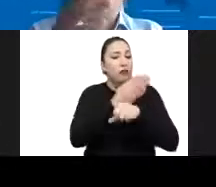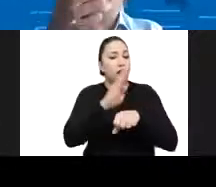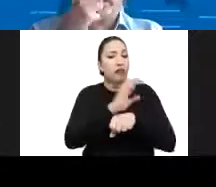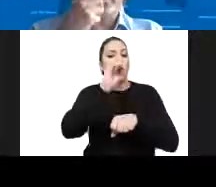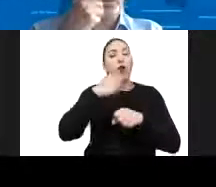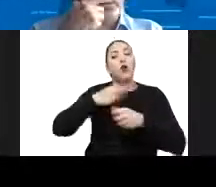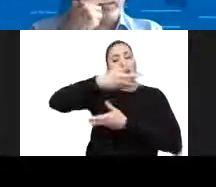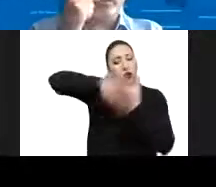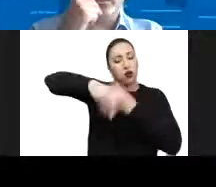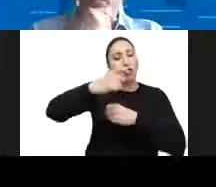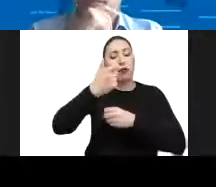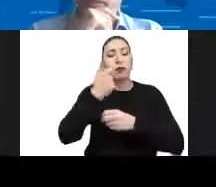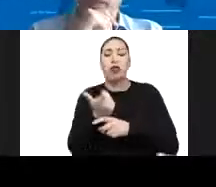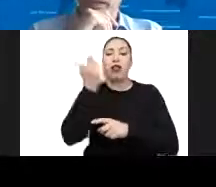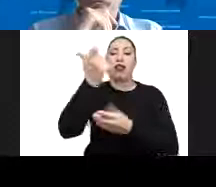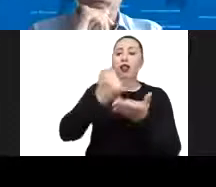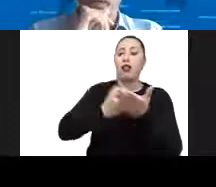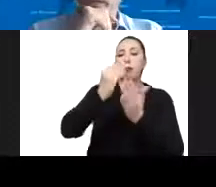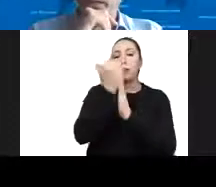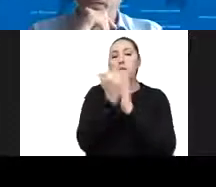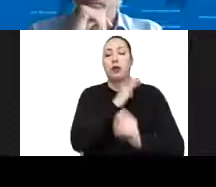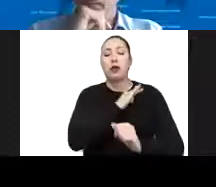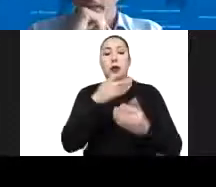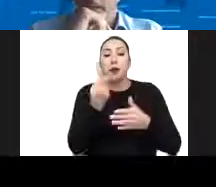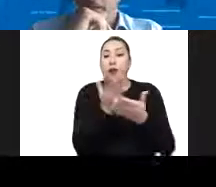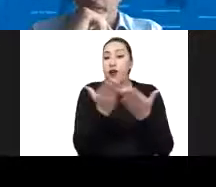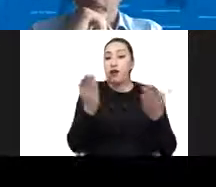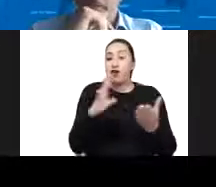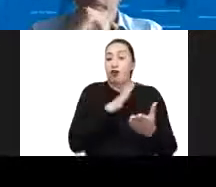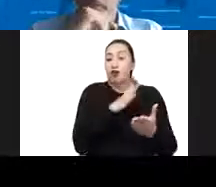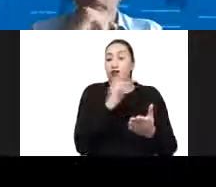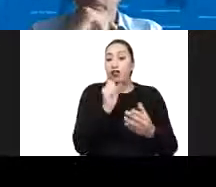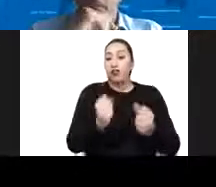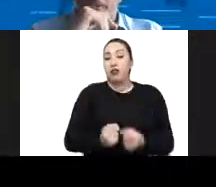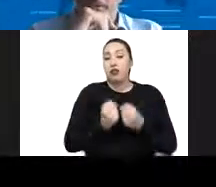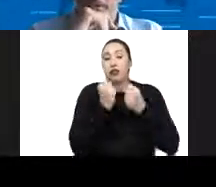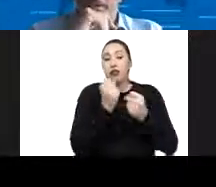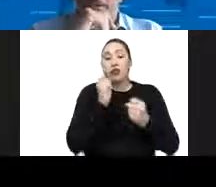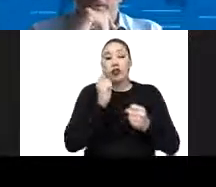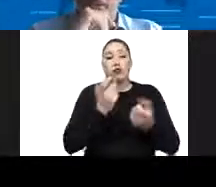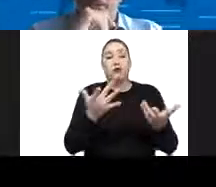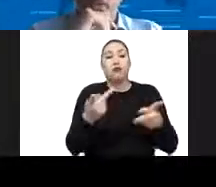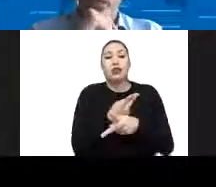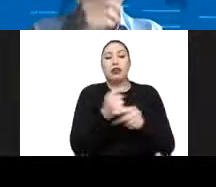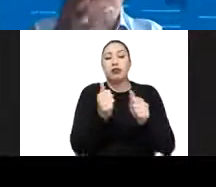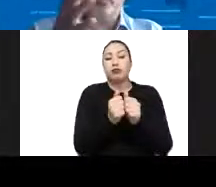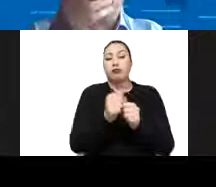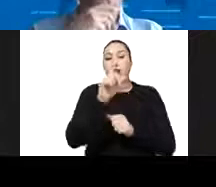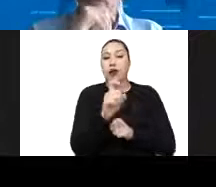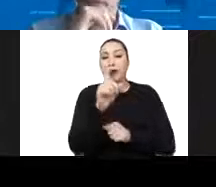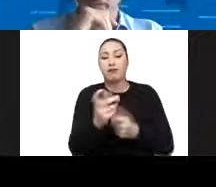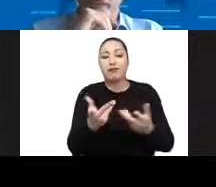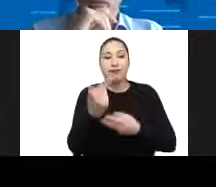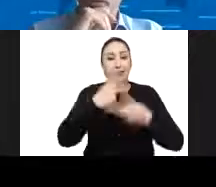pero no contamos con otro tipo de métricas que son críticas con estos desafíos de seguridad hídrica y escasez, ¿no? Y acá un